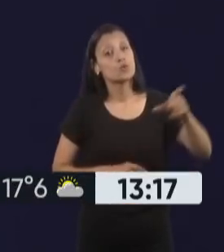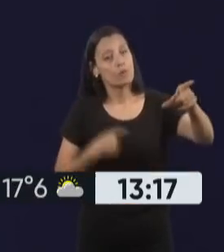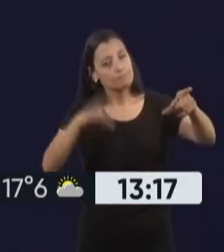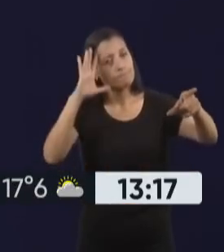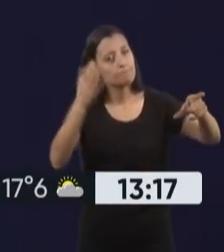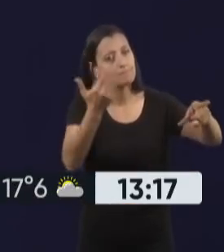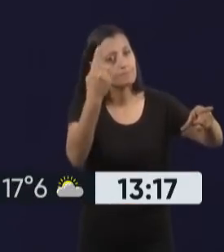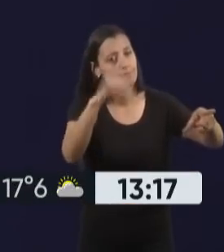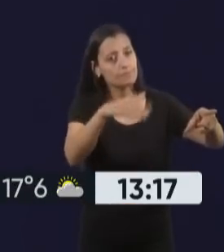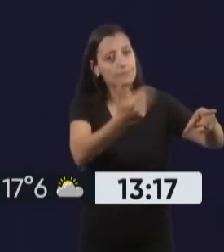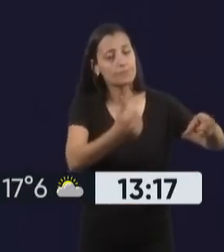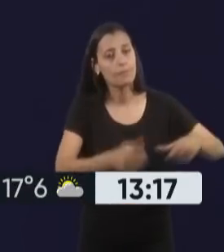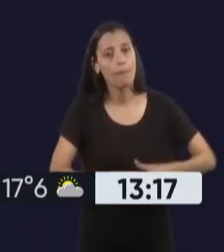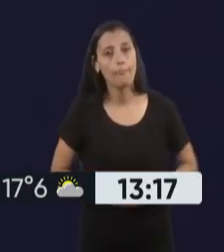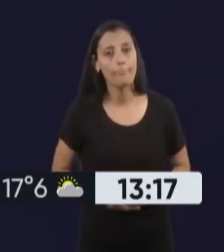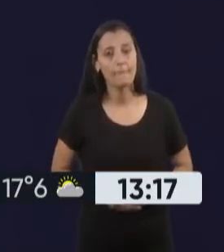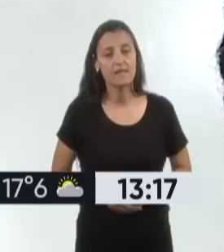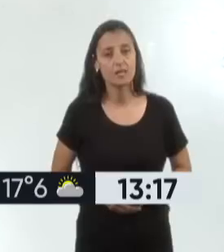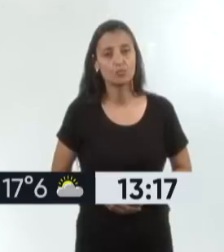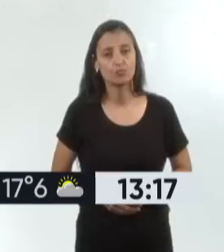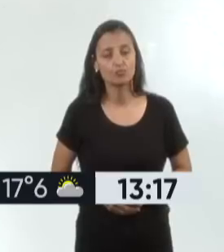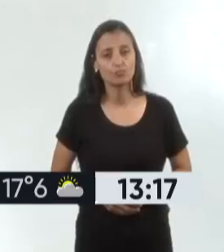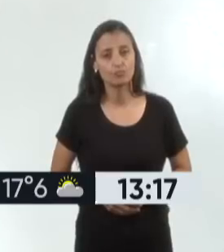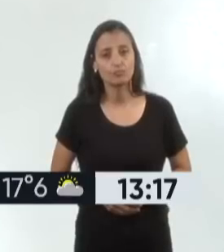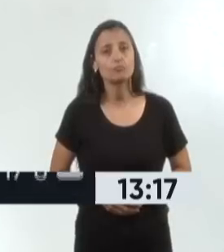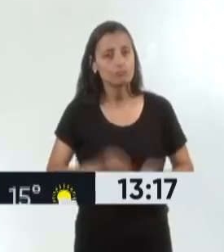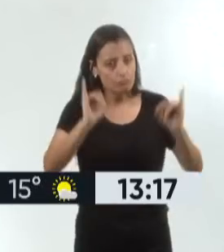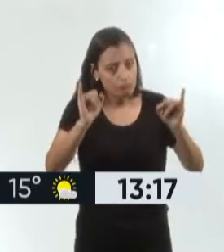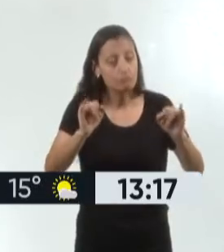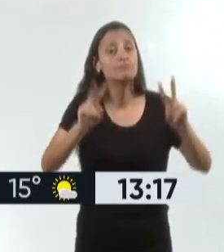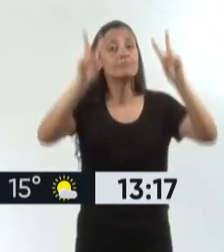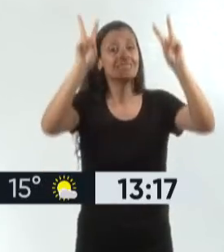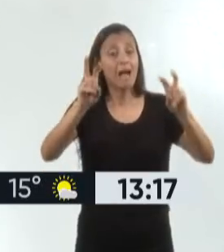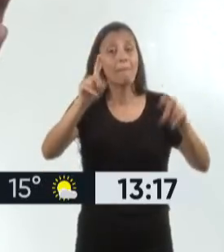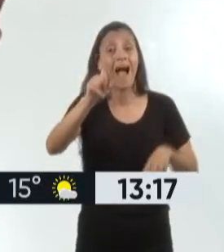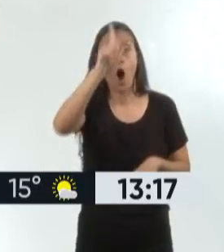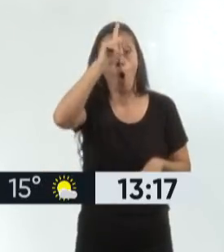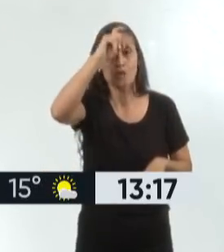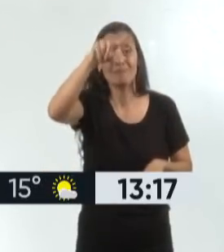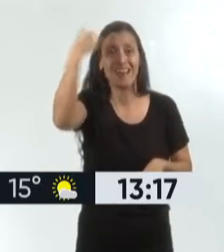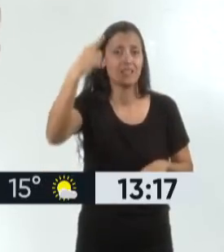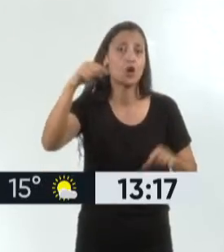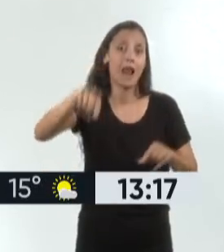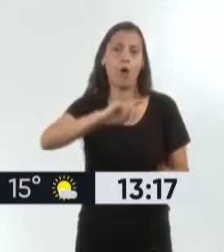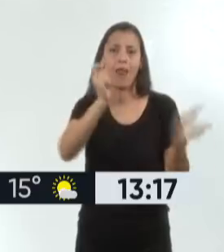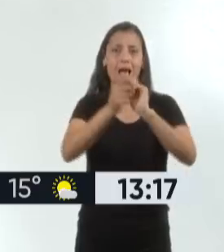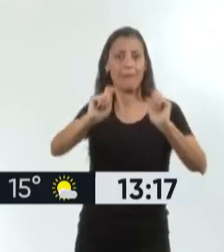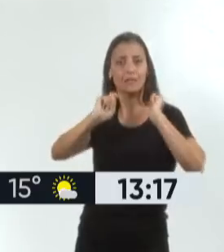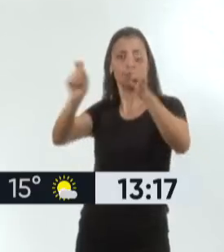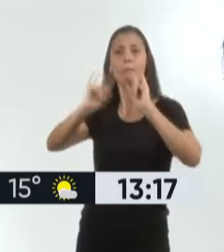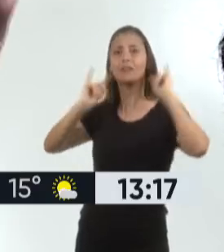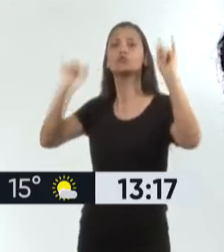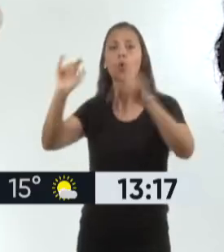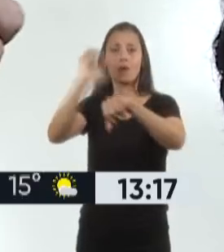recordame por favor. El tema del paso de los hospitales nacionales a las jurisdicciones provinciales. ¿Cómo